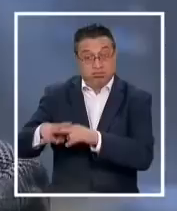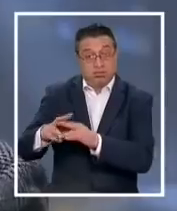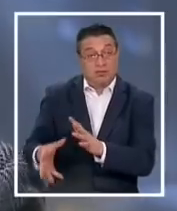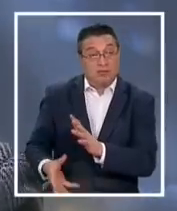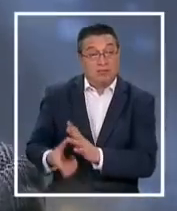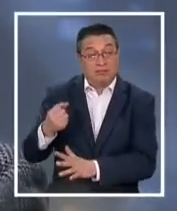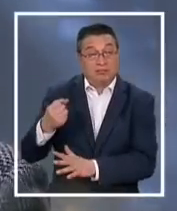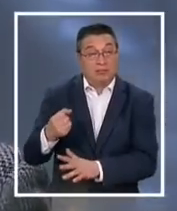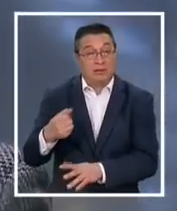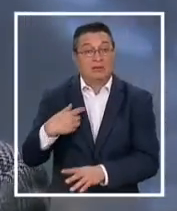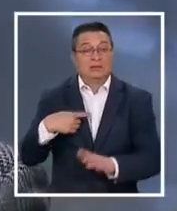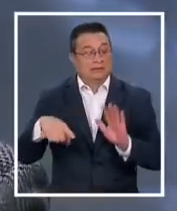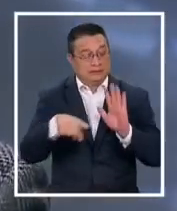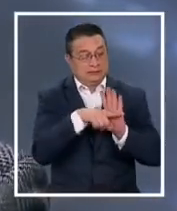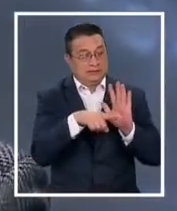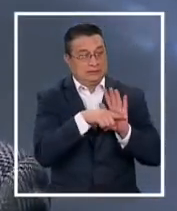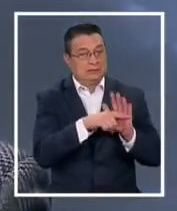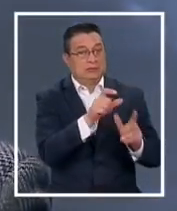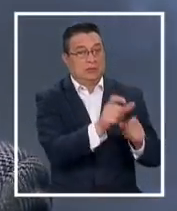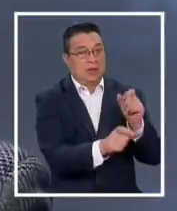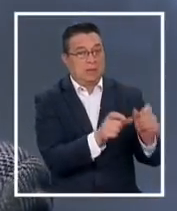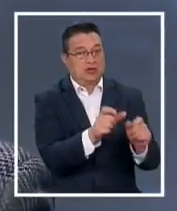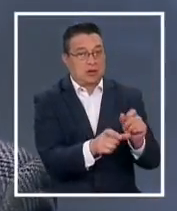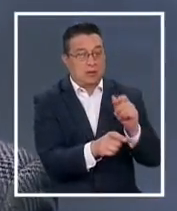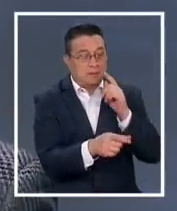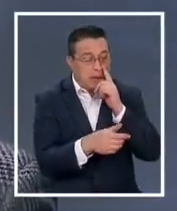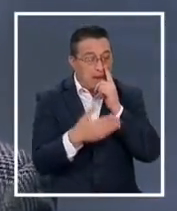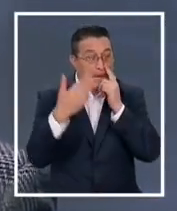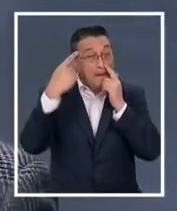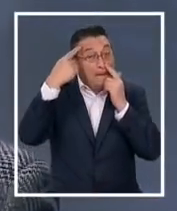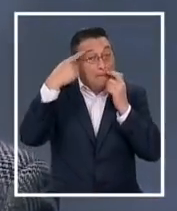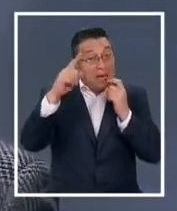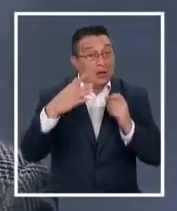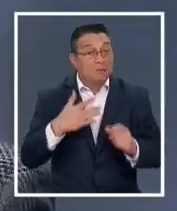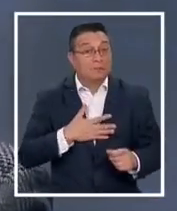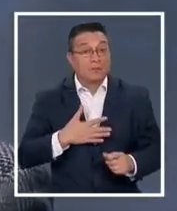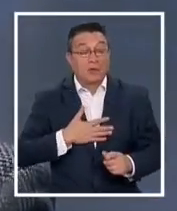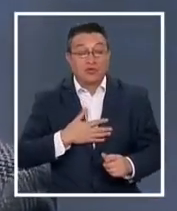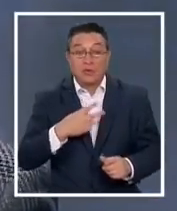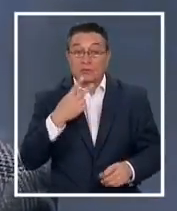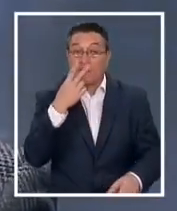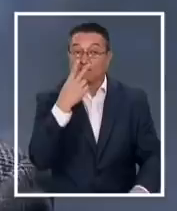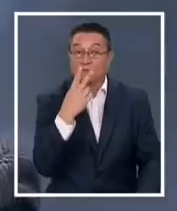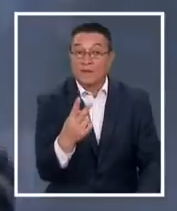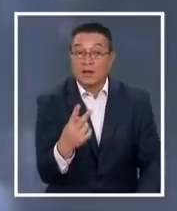es malo para los ciudadanos. Pero yo lo veo como la